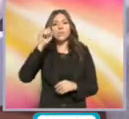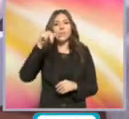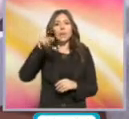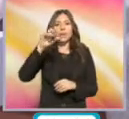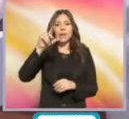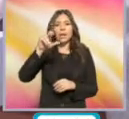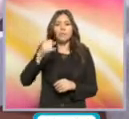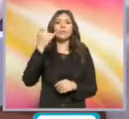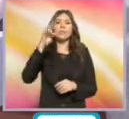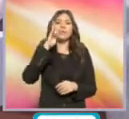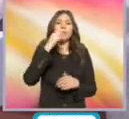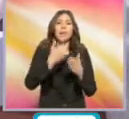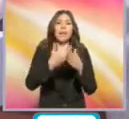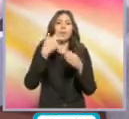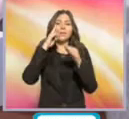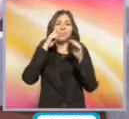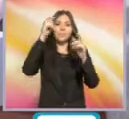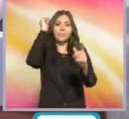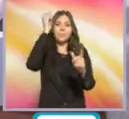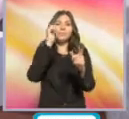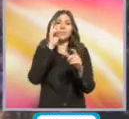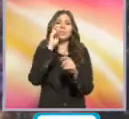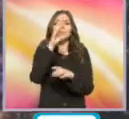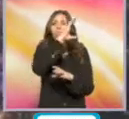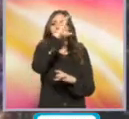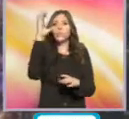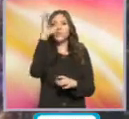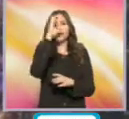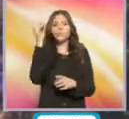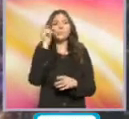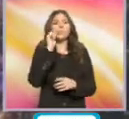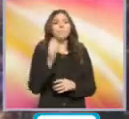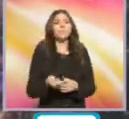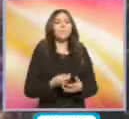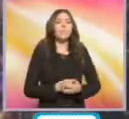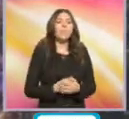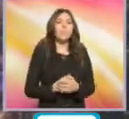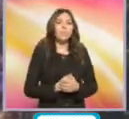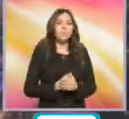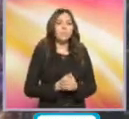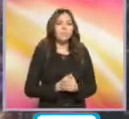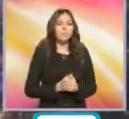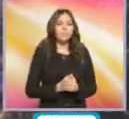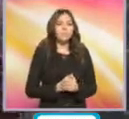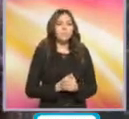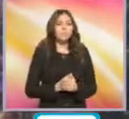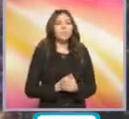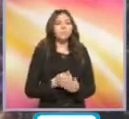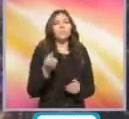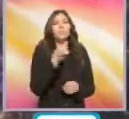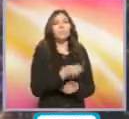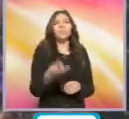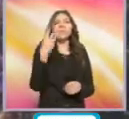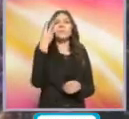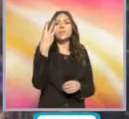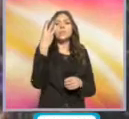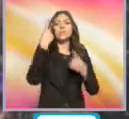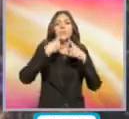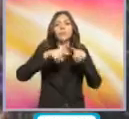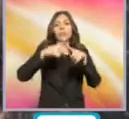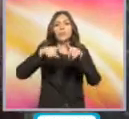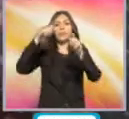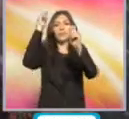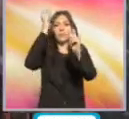momento que veíamos hace rato en la pantalla. Son fotografías en las que estamos viendo. Son 3 esculturas.